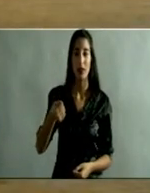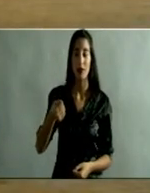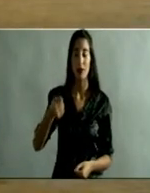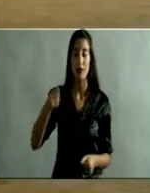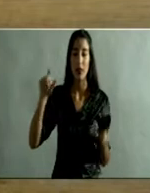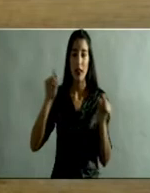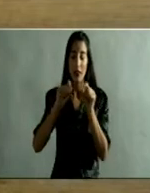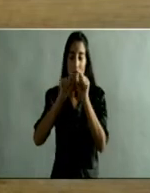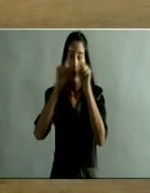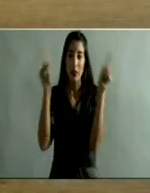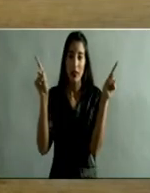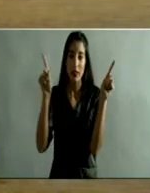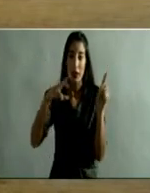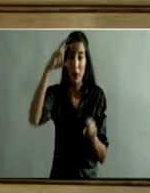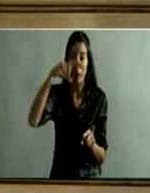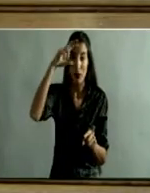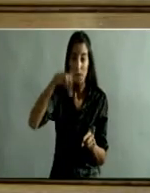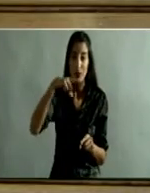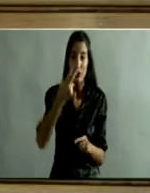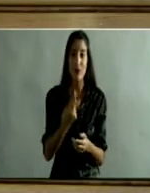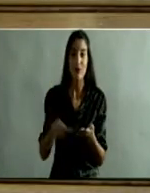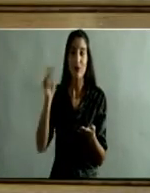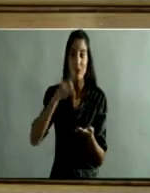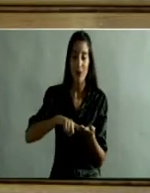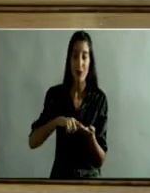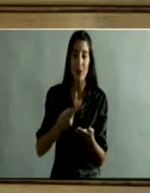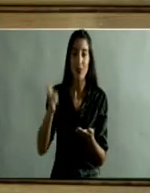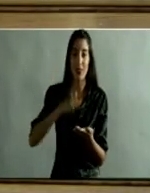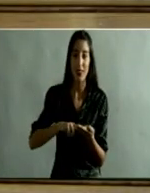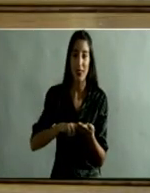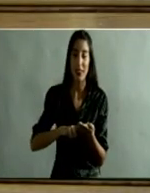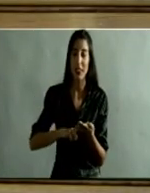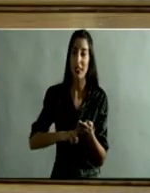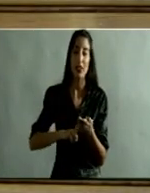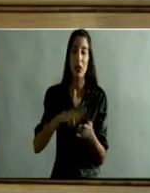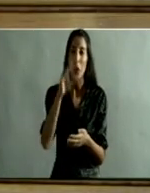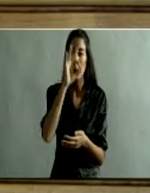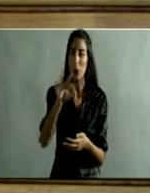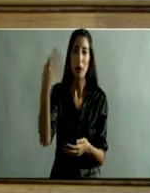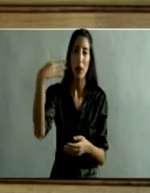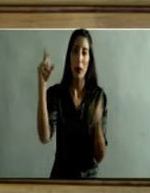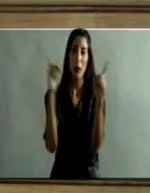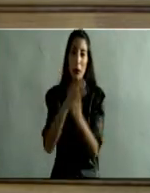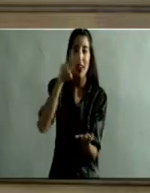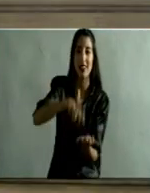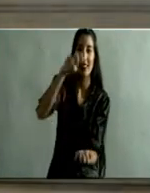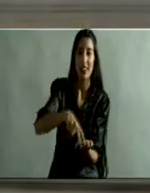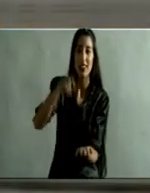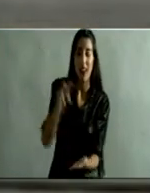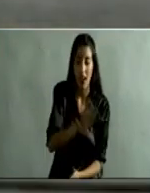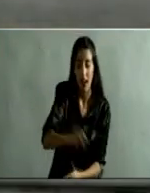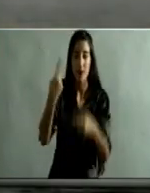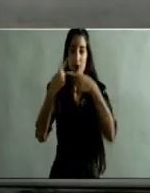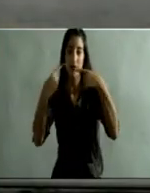periodo menstrual había vuelto Desde ahí no tuve más problemas Para saltar Ni para agacharme A recoger